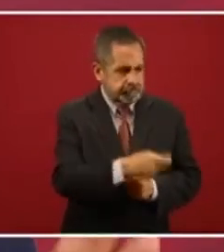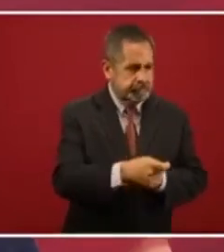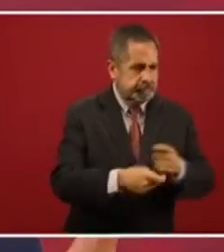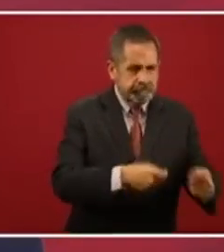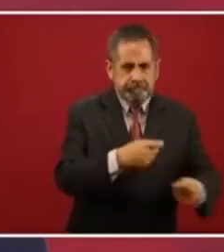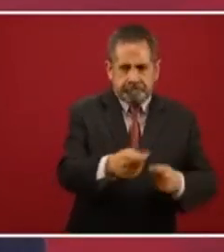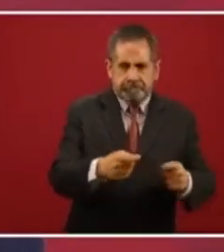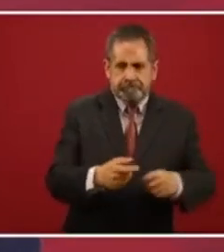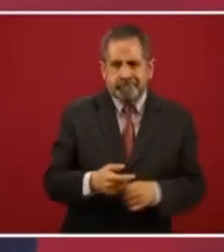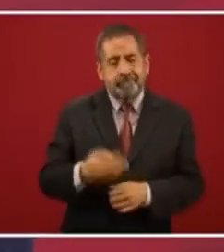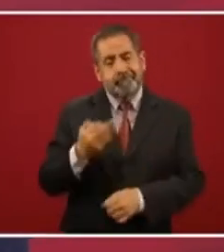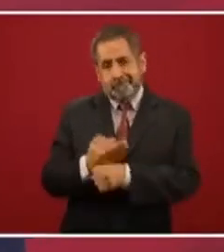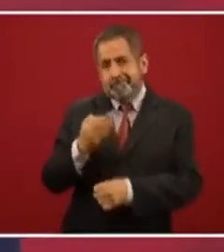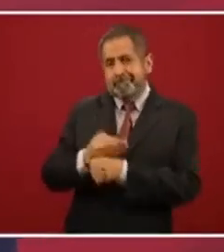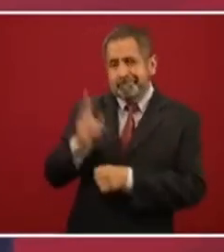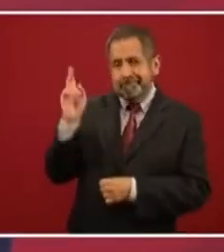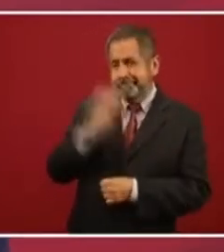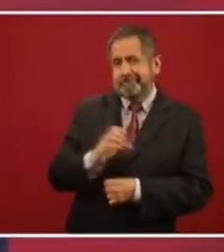desgraciadamente afectado